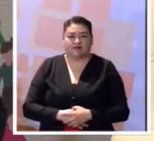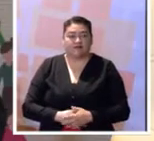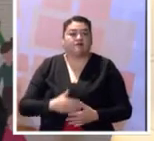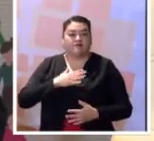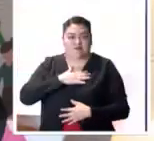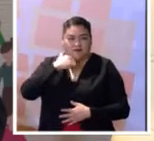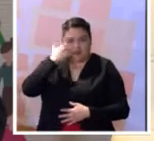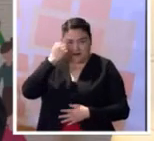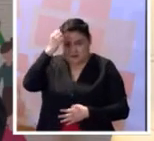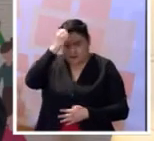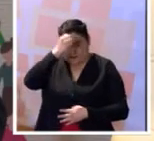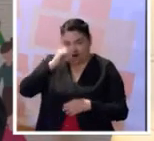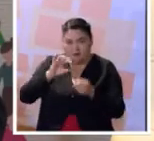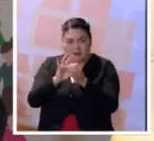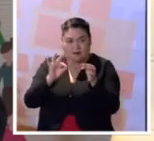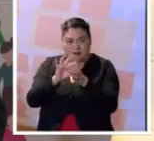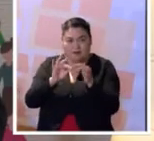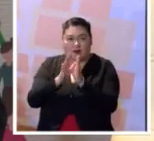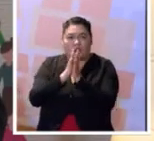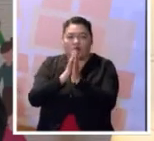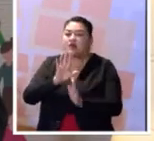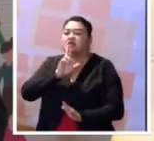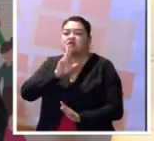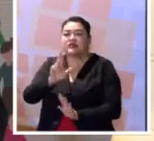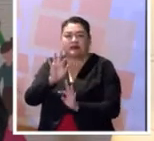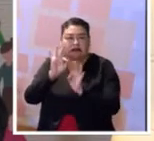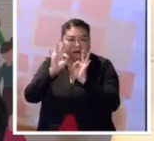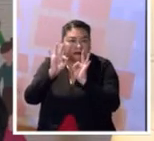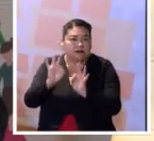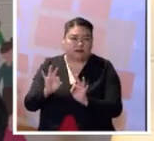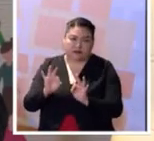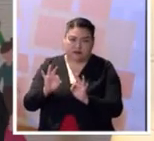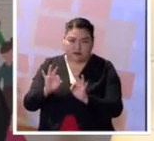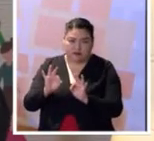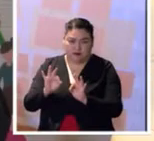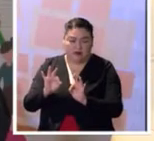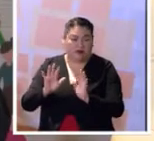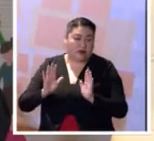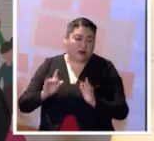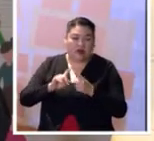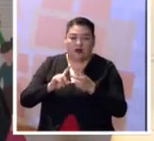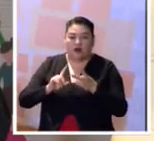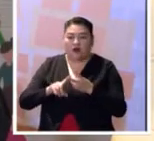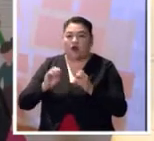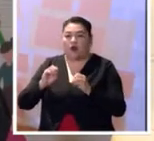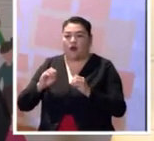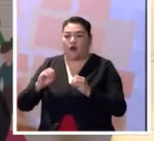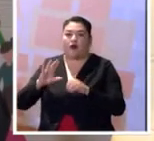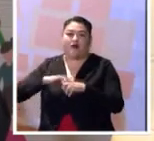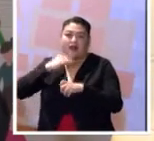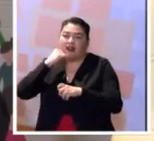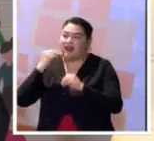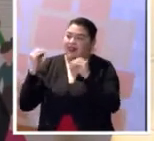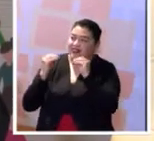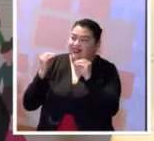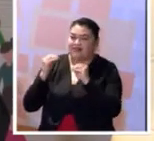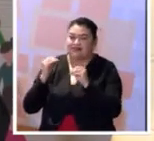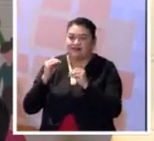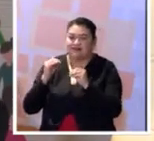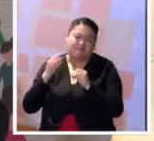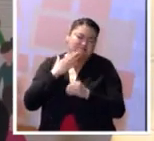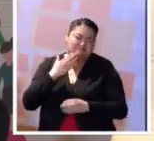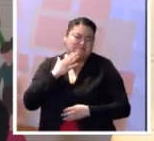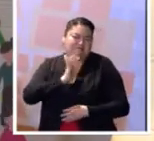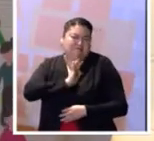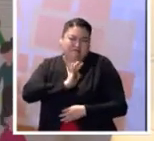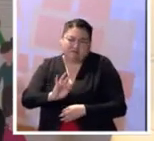Yo les pediría también que fueran respuestas concretas y si se puede generar polémica a propósito de algo que